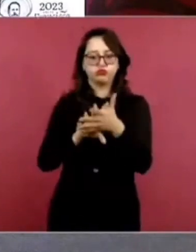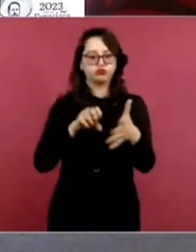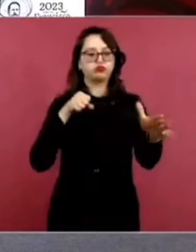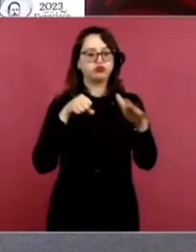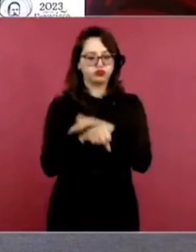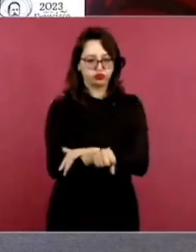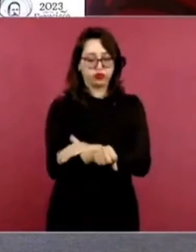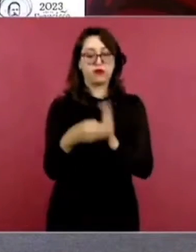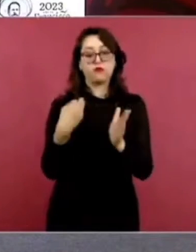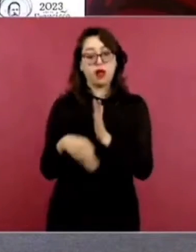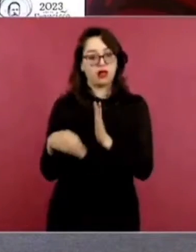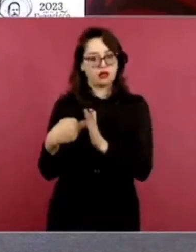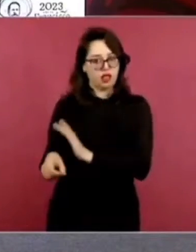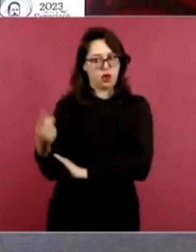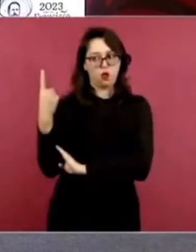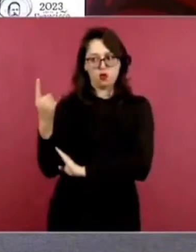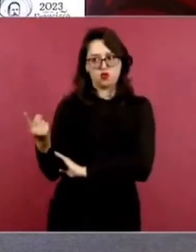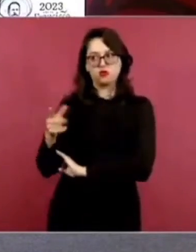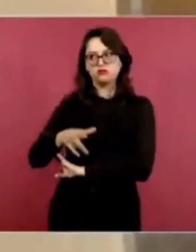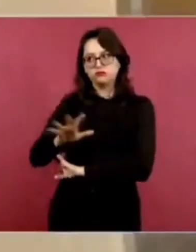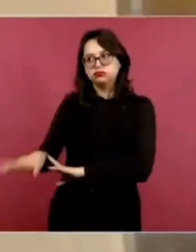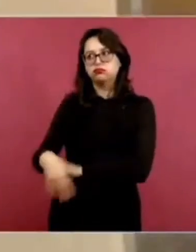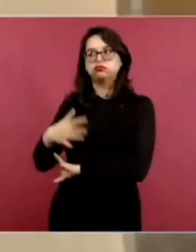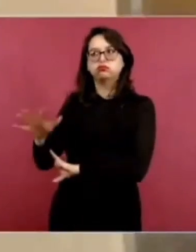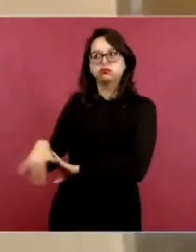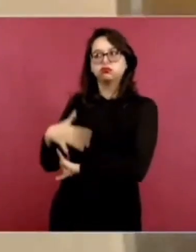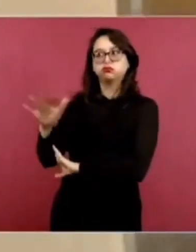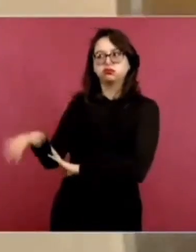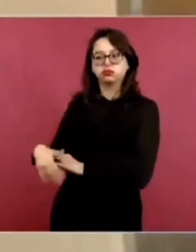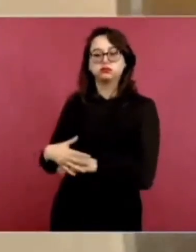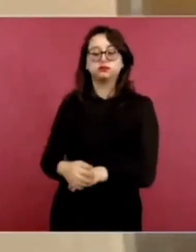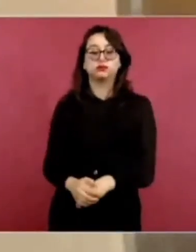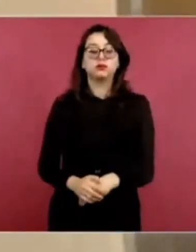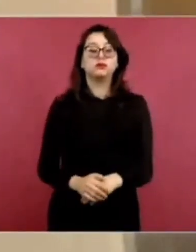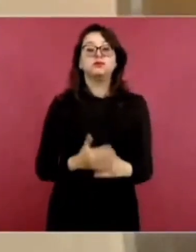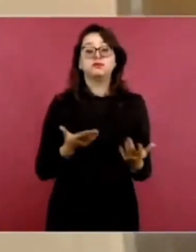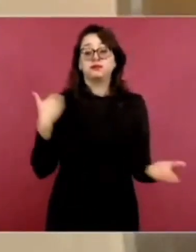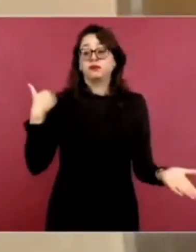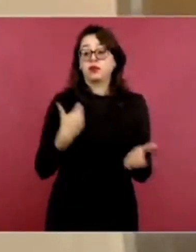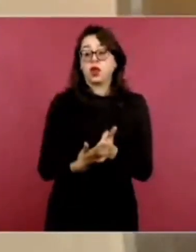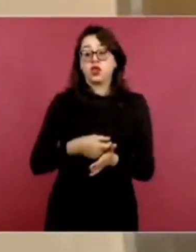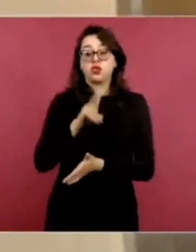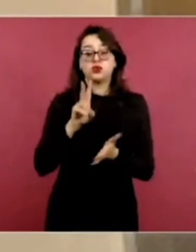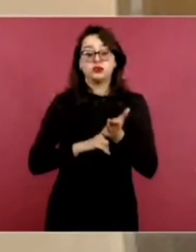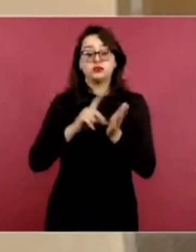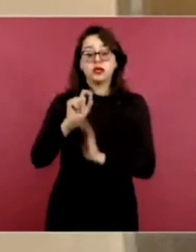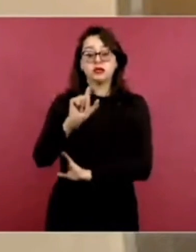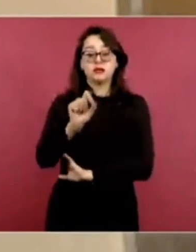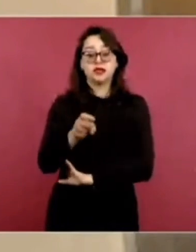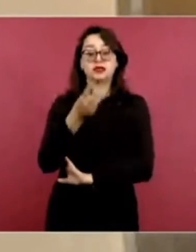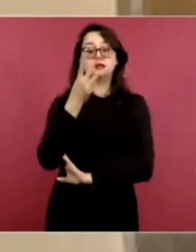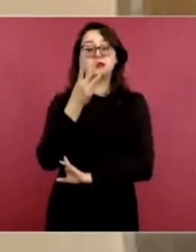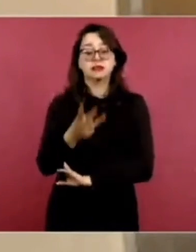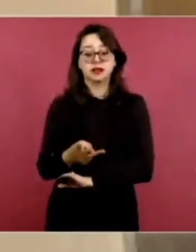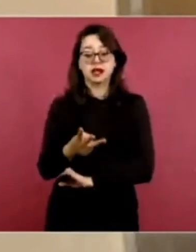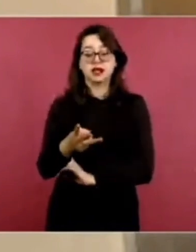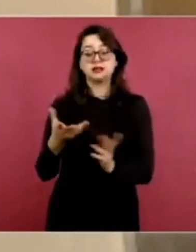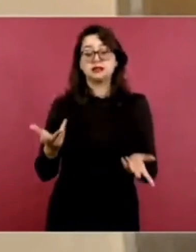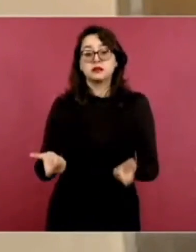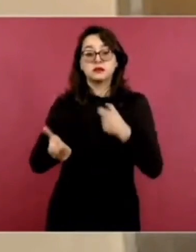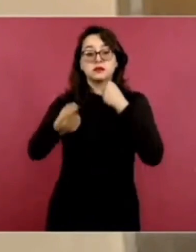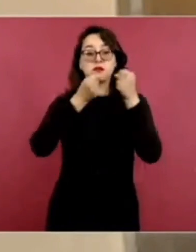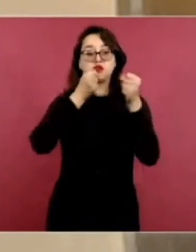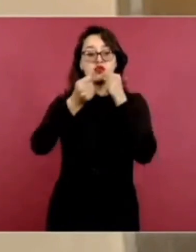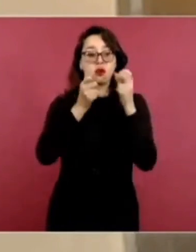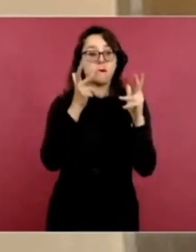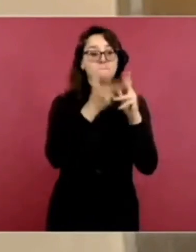En caso de asesinatos de periodistas tenemos en este año 3 casos registrados y ya llevamos con se